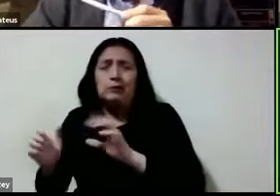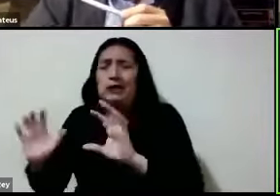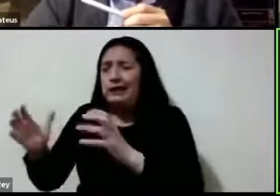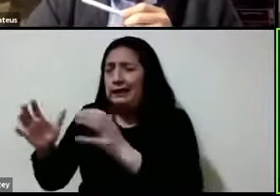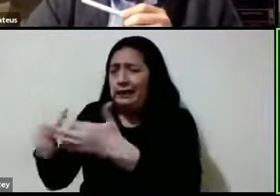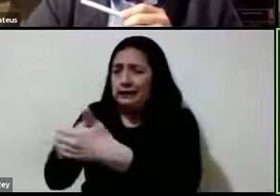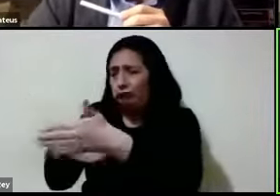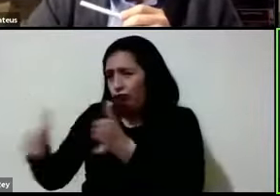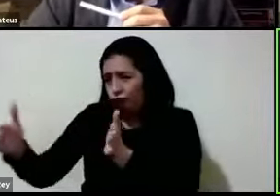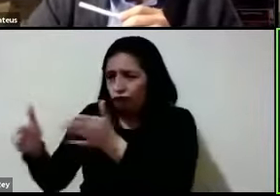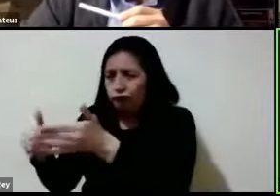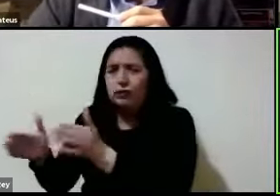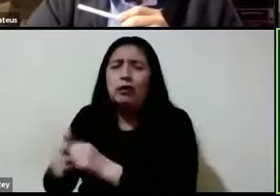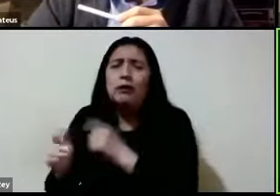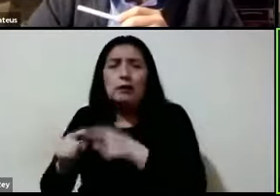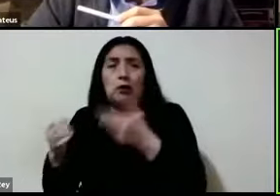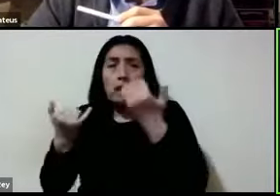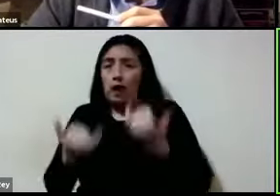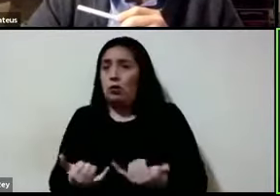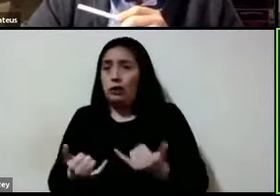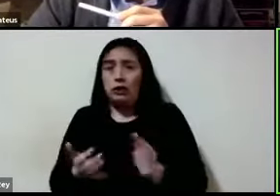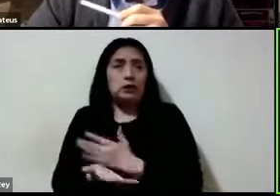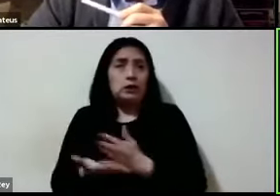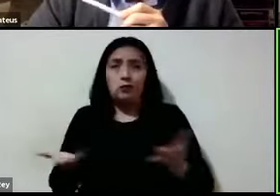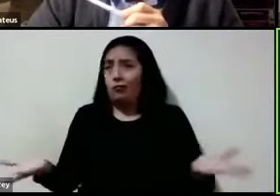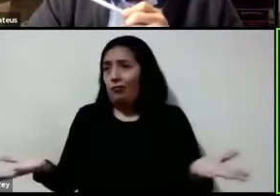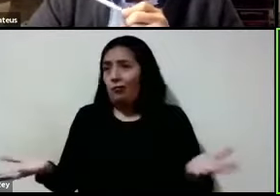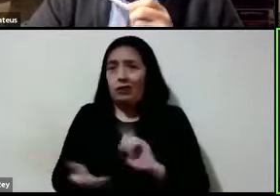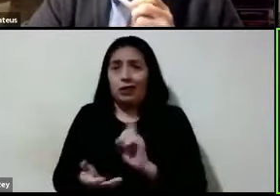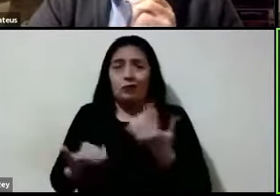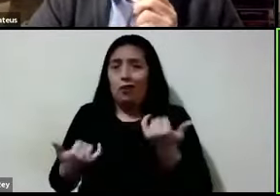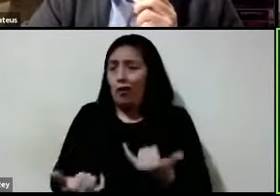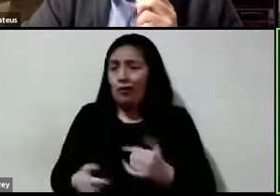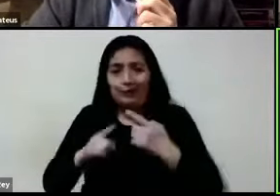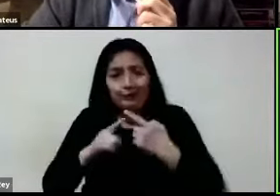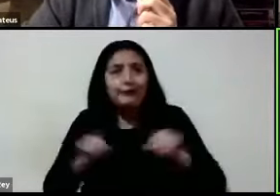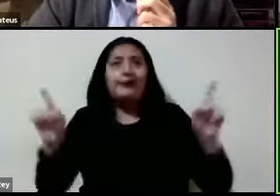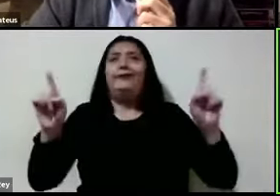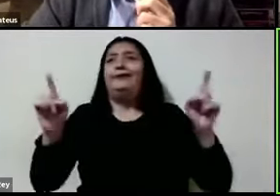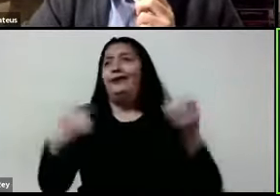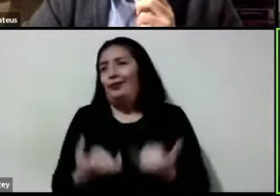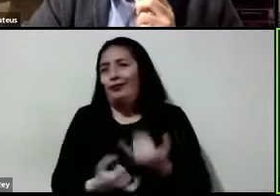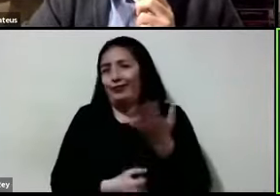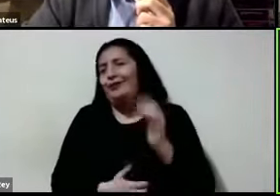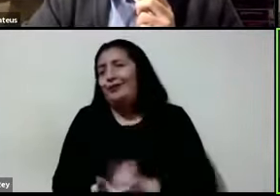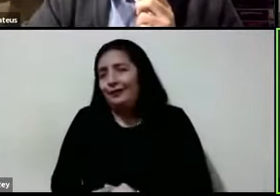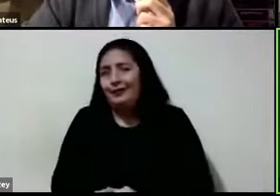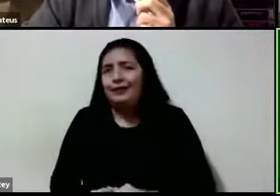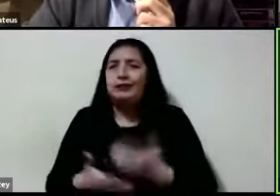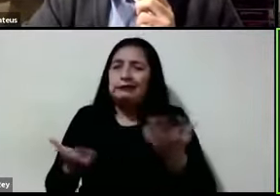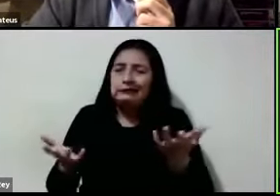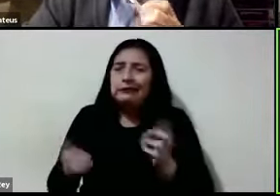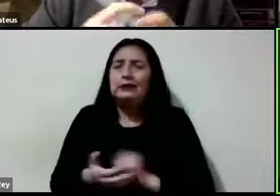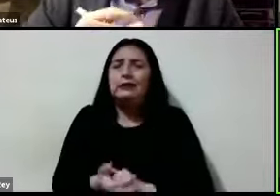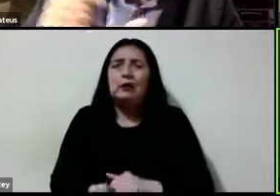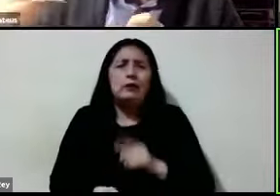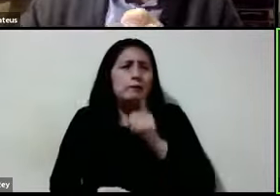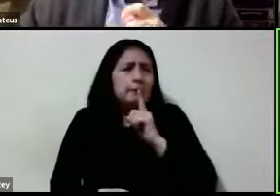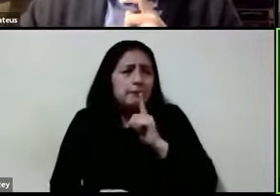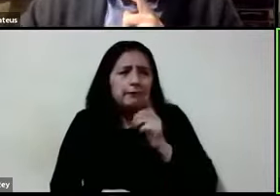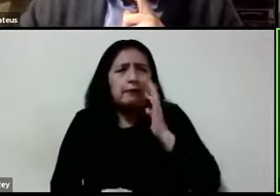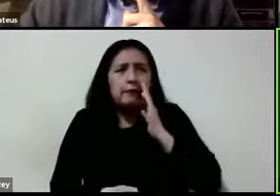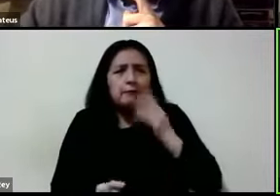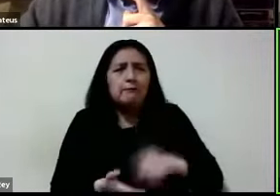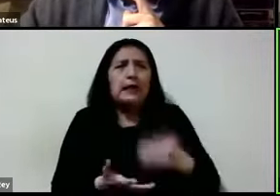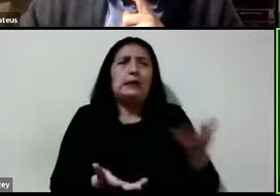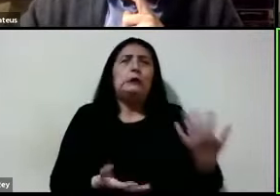cuatro paredes, pero hoy por hoy ya no los tenemos así. Es otra realidad muy distinta, de tal manera que los padres han tenido que tomar